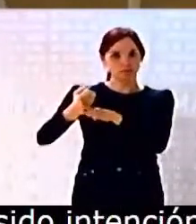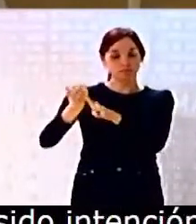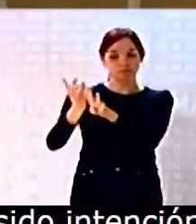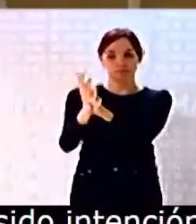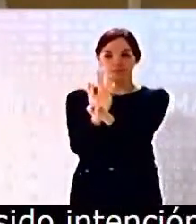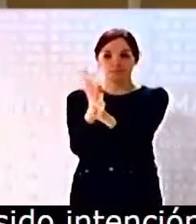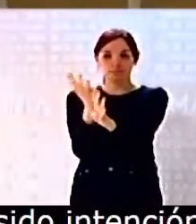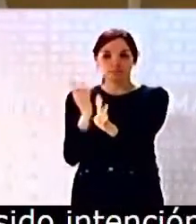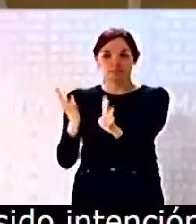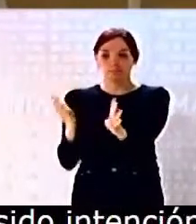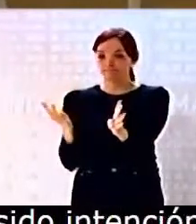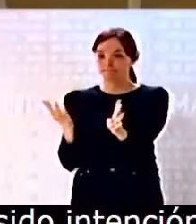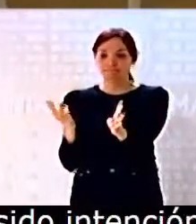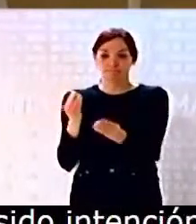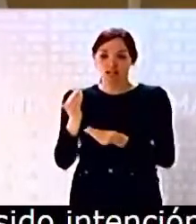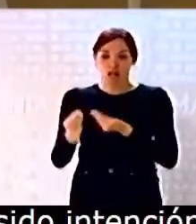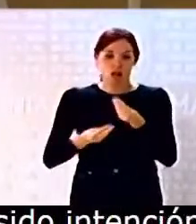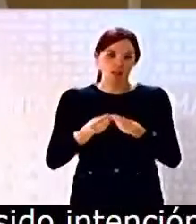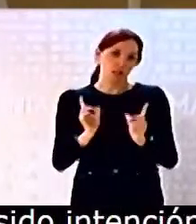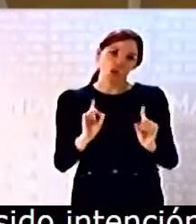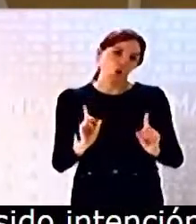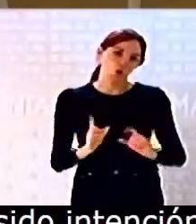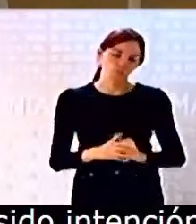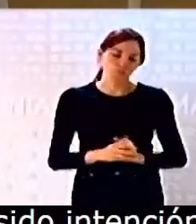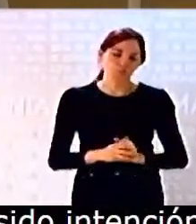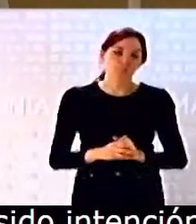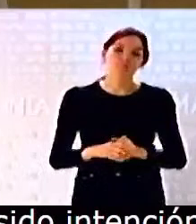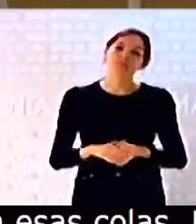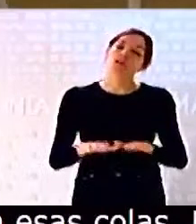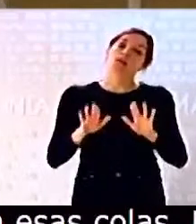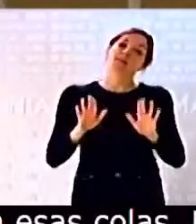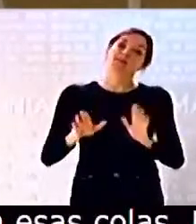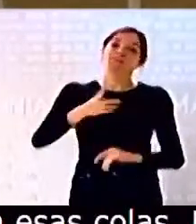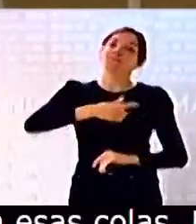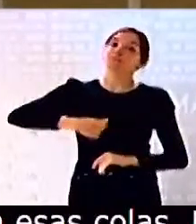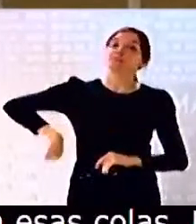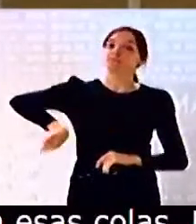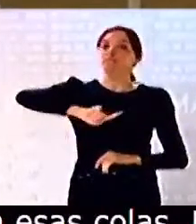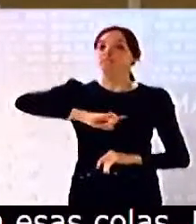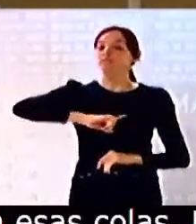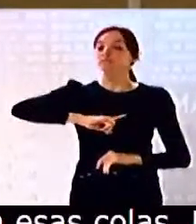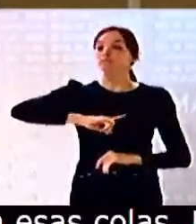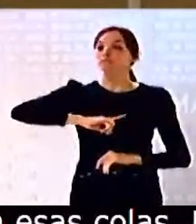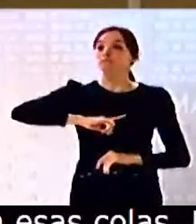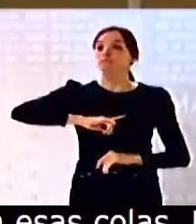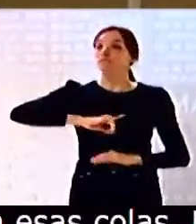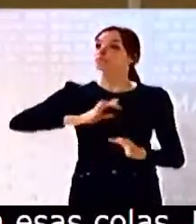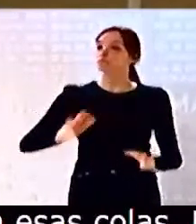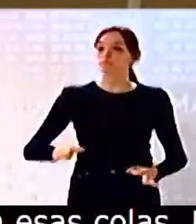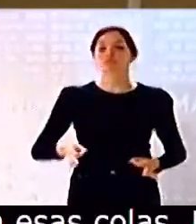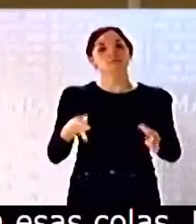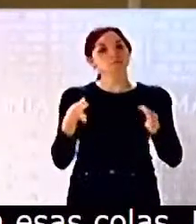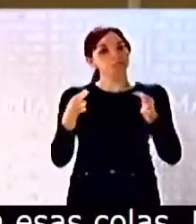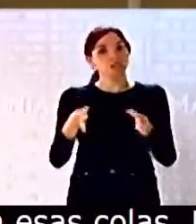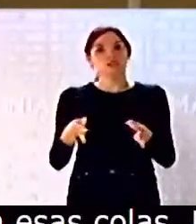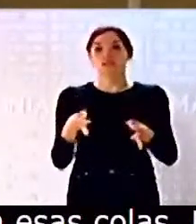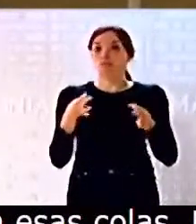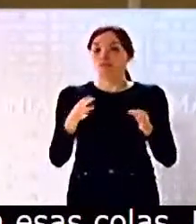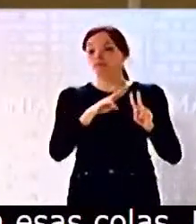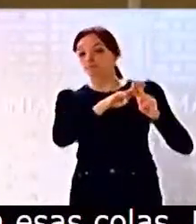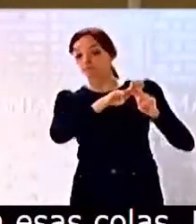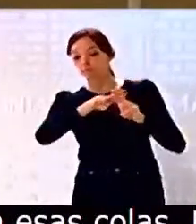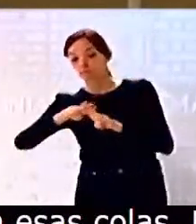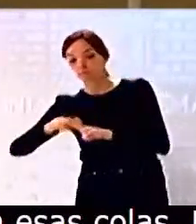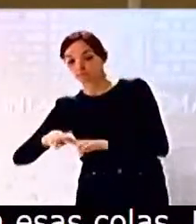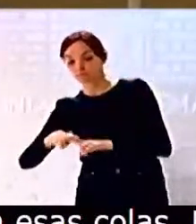hiciesen esas colas. En cualquier caso, nosotros siempre valoramos las cosas que han